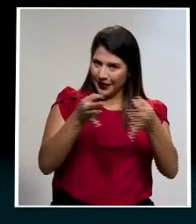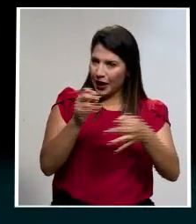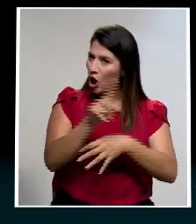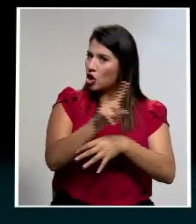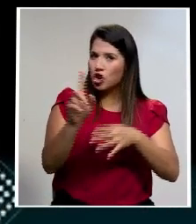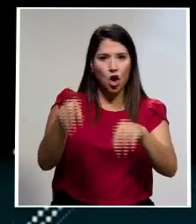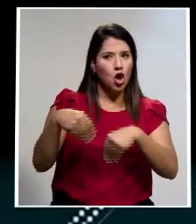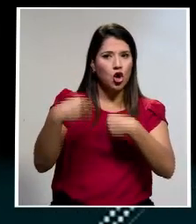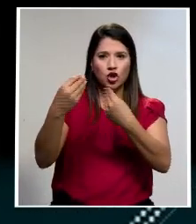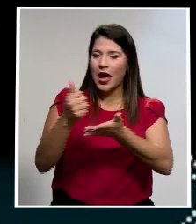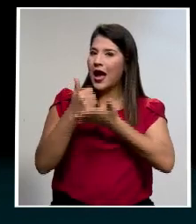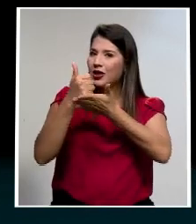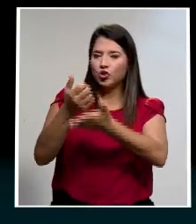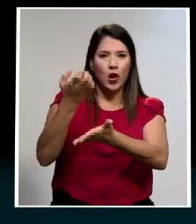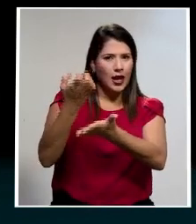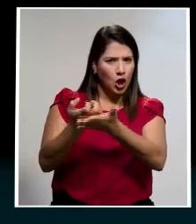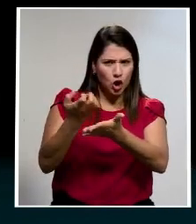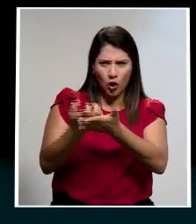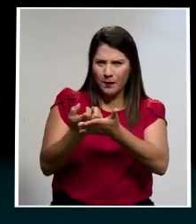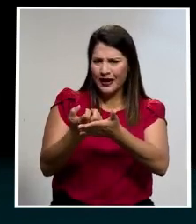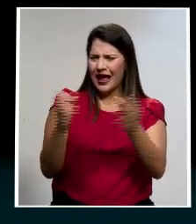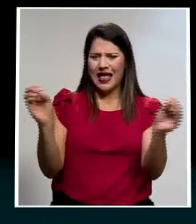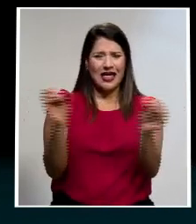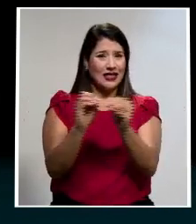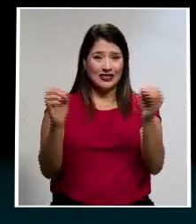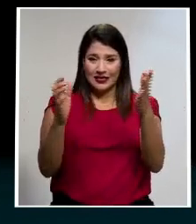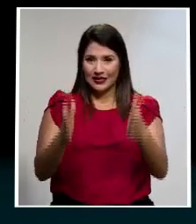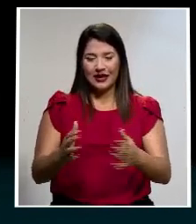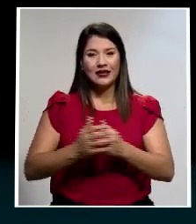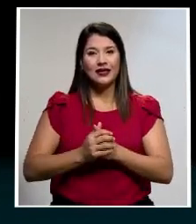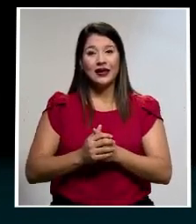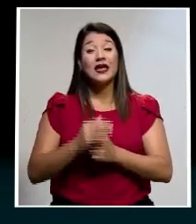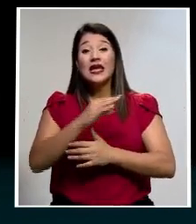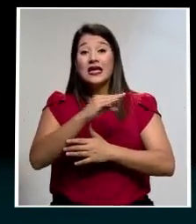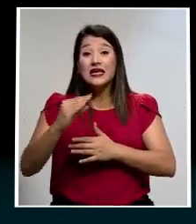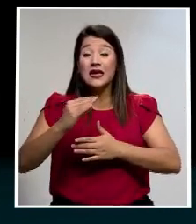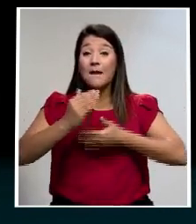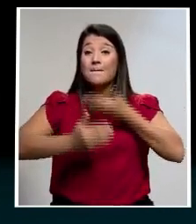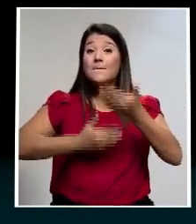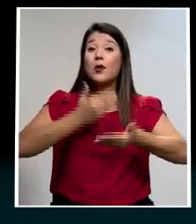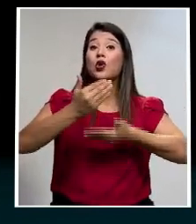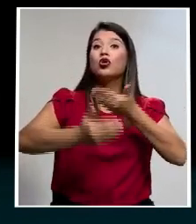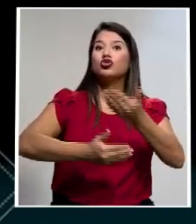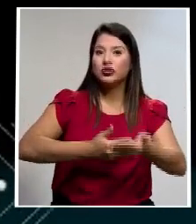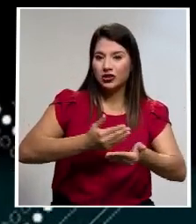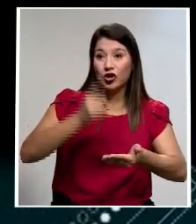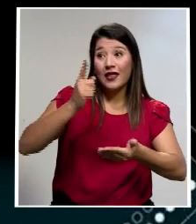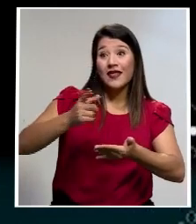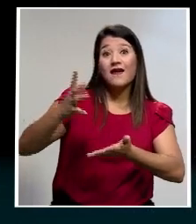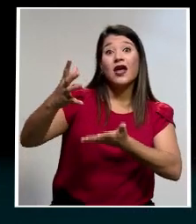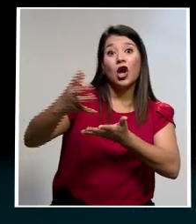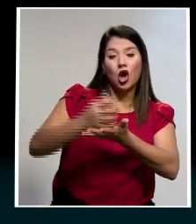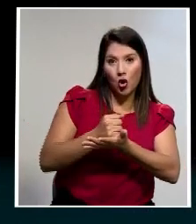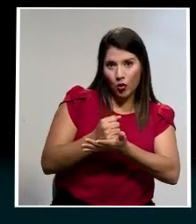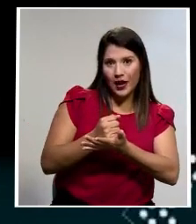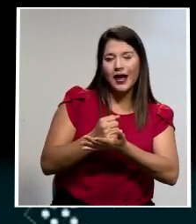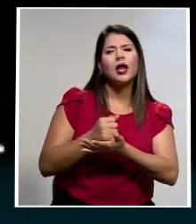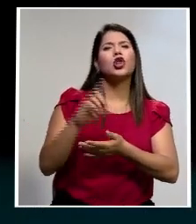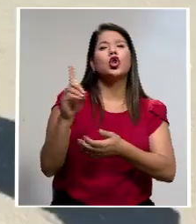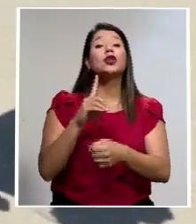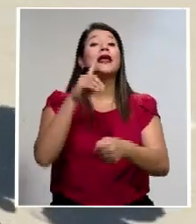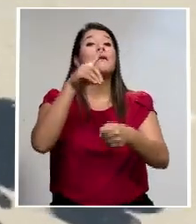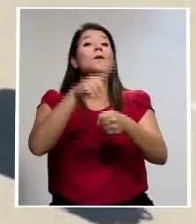otorgando ayudas monetarias ni a personas ni a entidades y que los trámites que tienen cobros por servicio de la institución se depositan